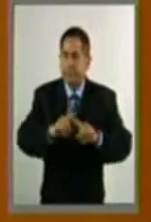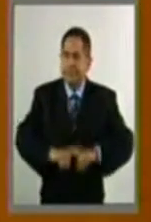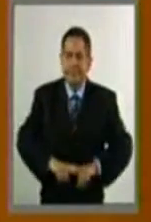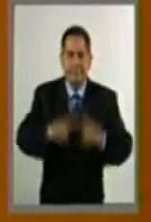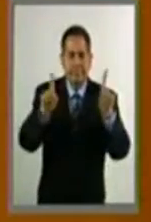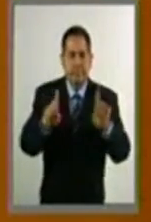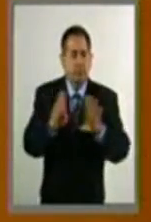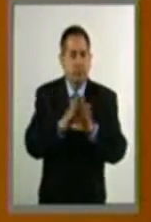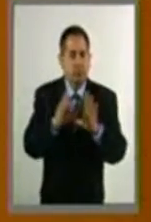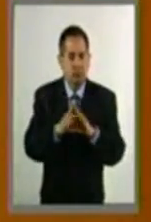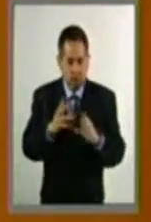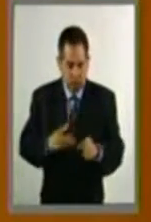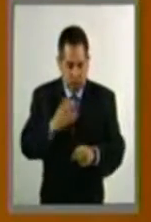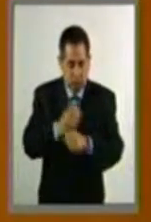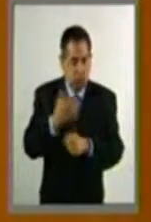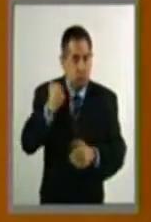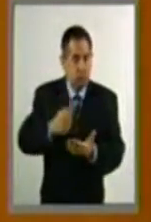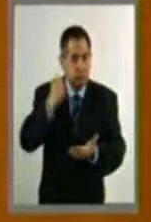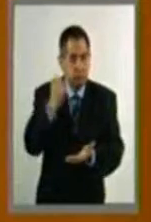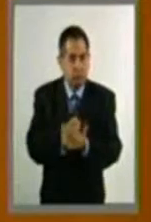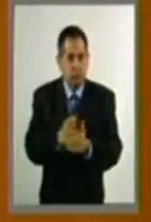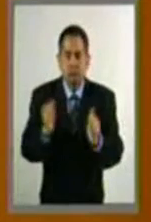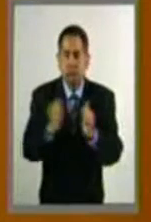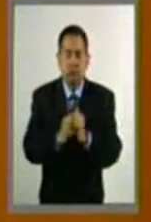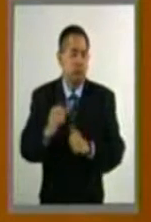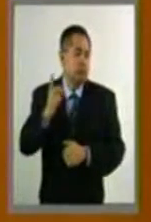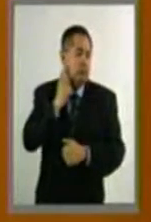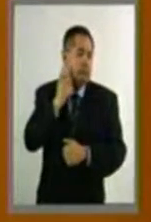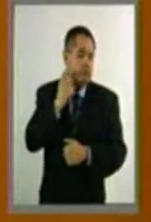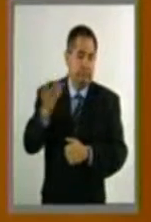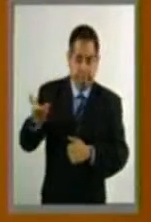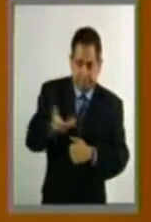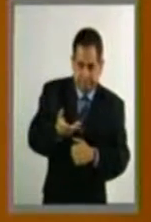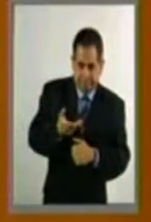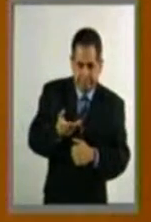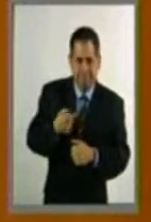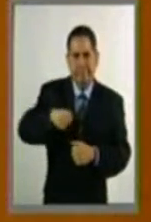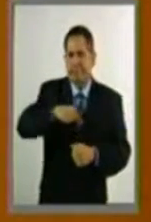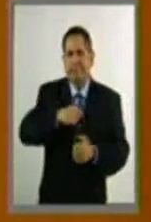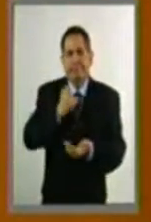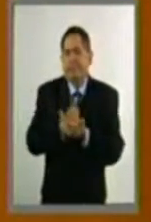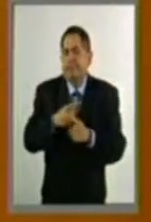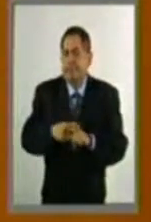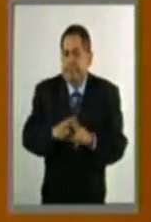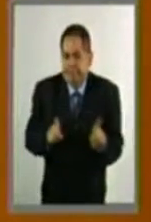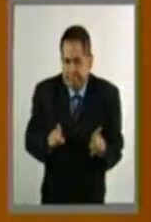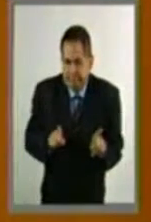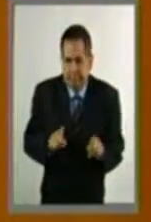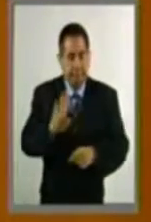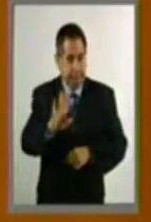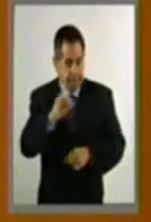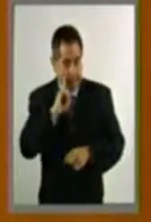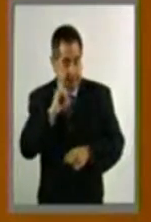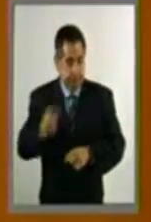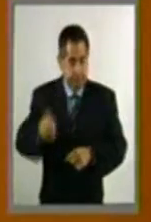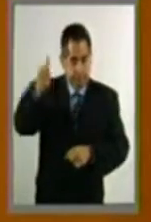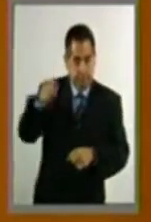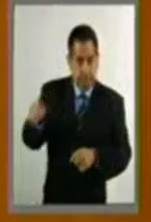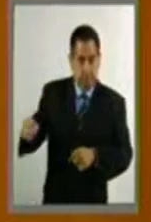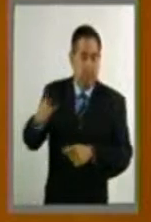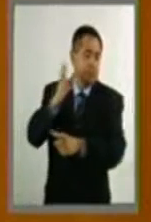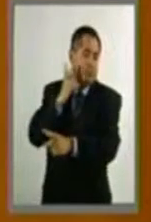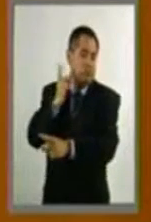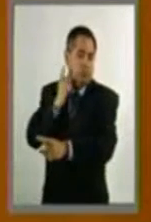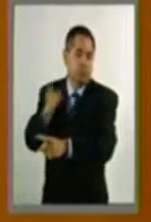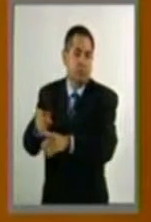distinta a la aprobada por la colegisladora. En la Cámara de Origen se determinó, a partir de un proyecto para adicionar el